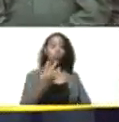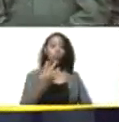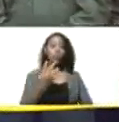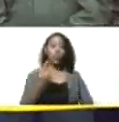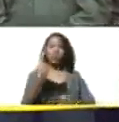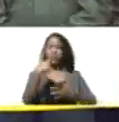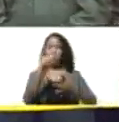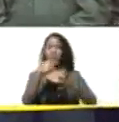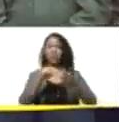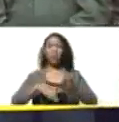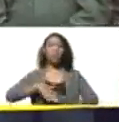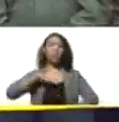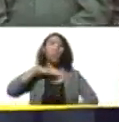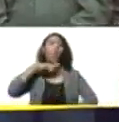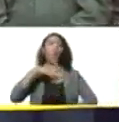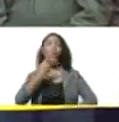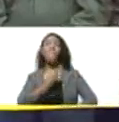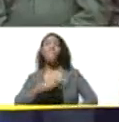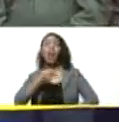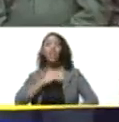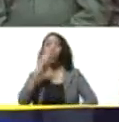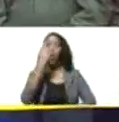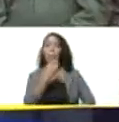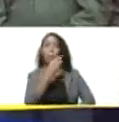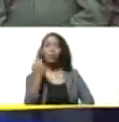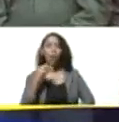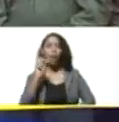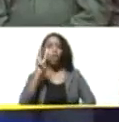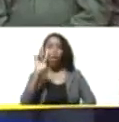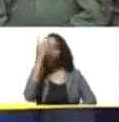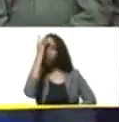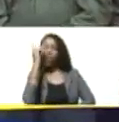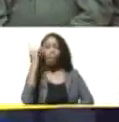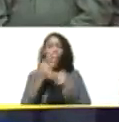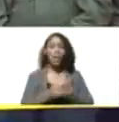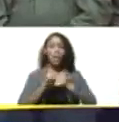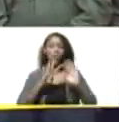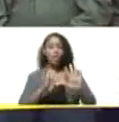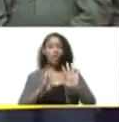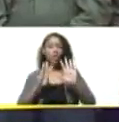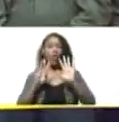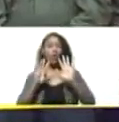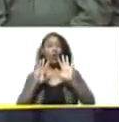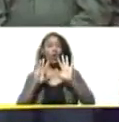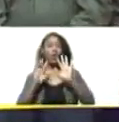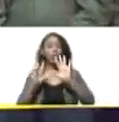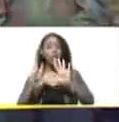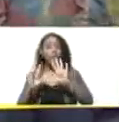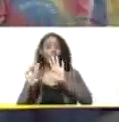excesos, de falsas promesas aquel 2 de febrero de